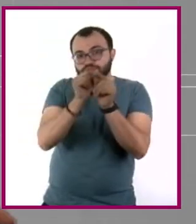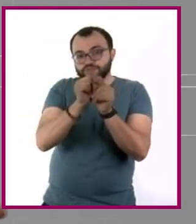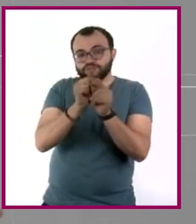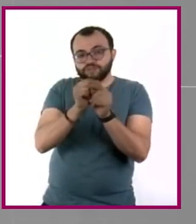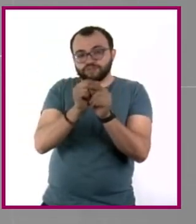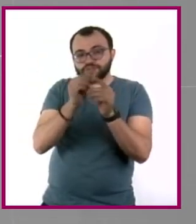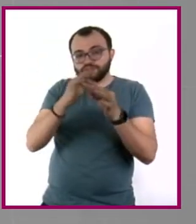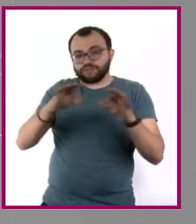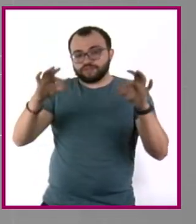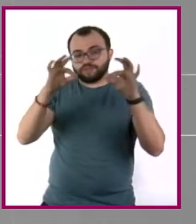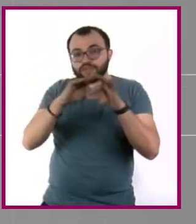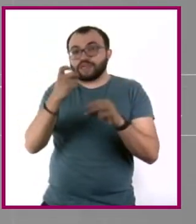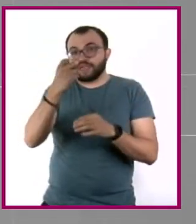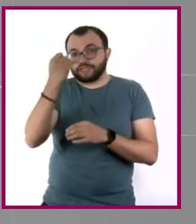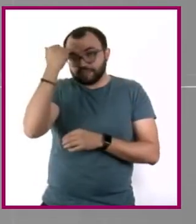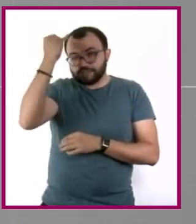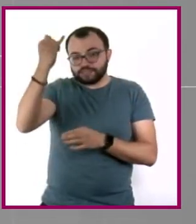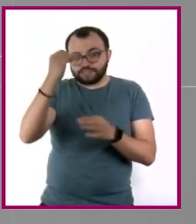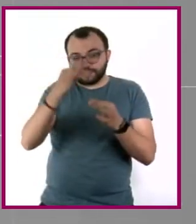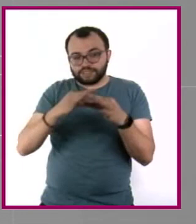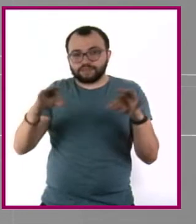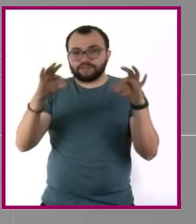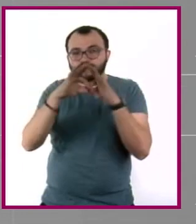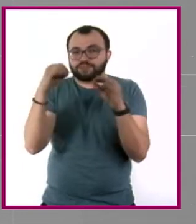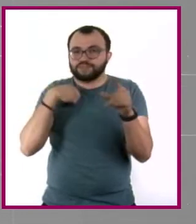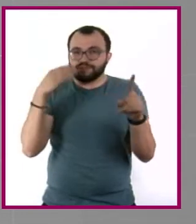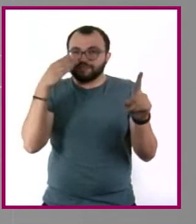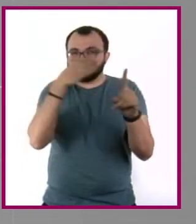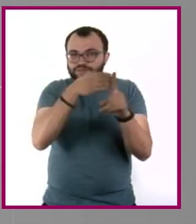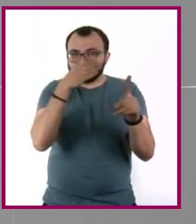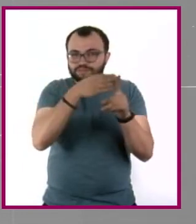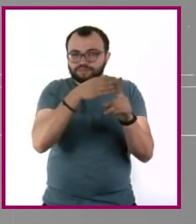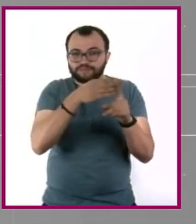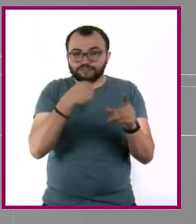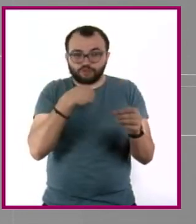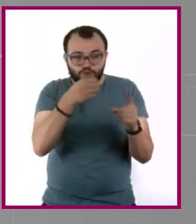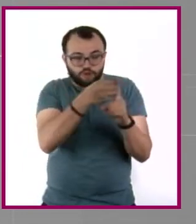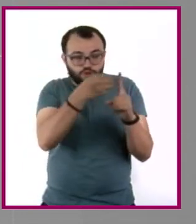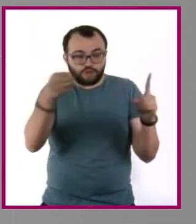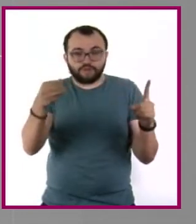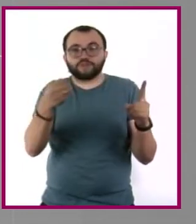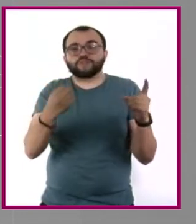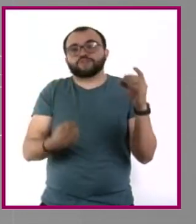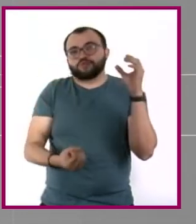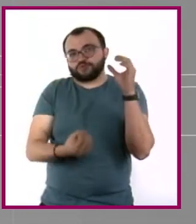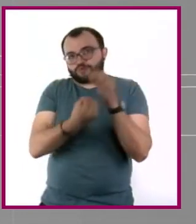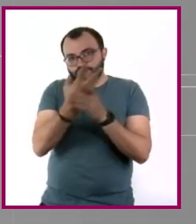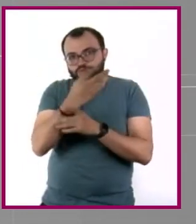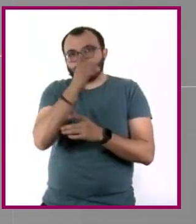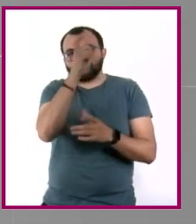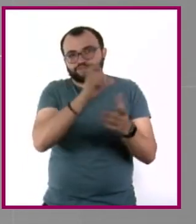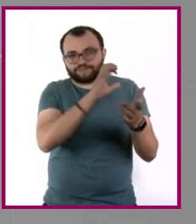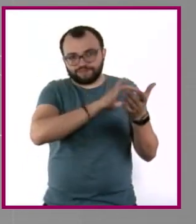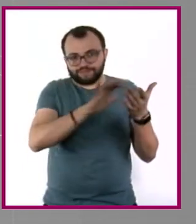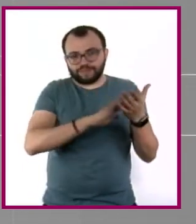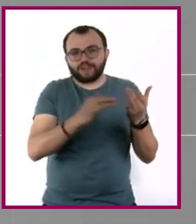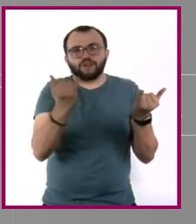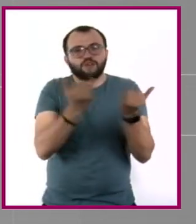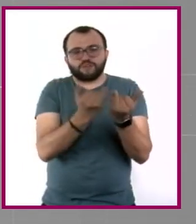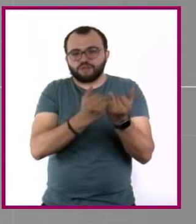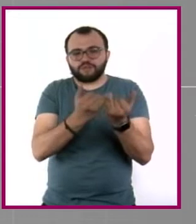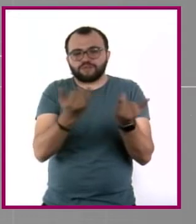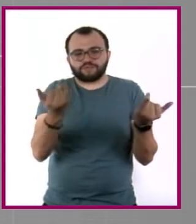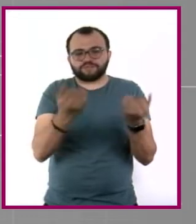y concisa. Con las ideas principales que identificamos y organizamos, se da forma a un nuevo texto. Como muchos documentos, el